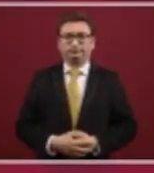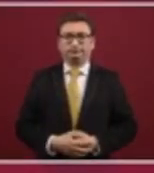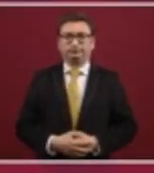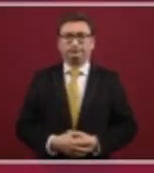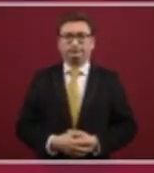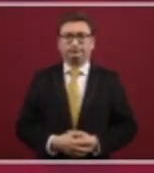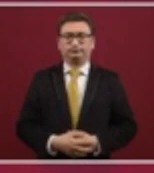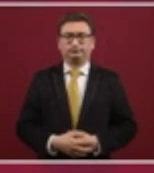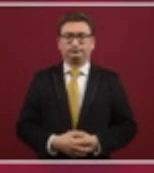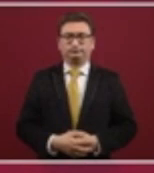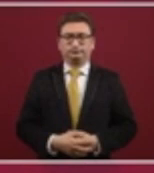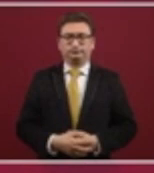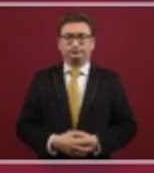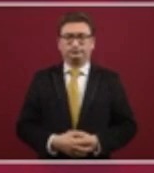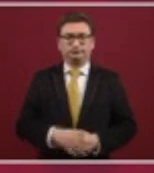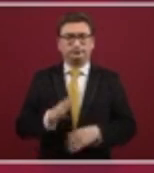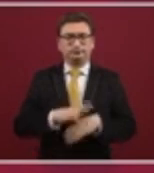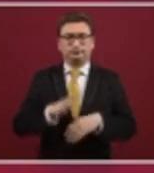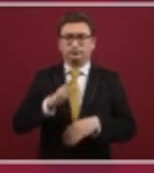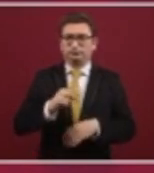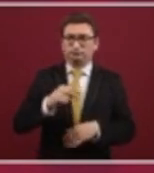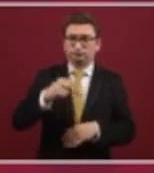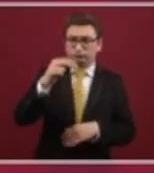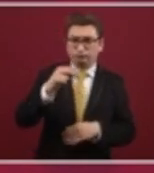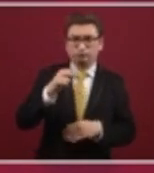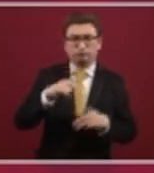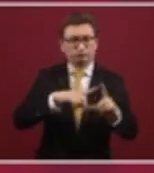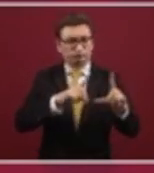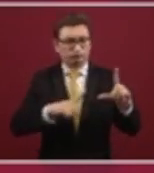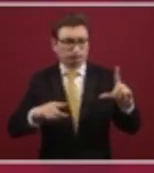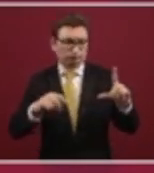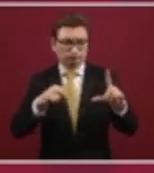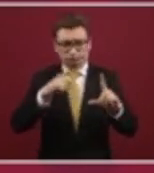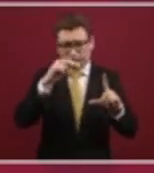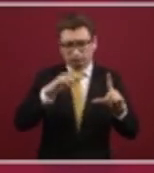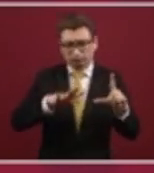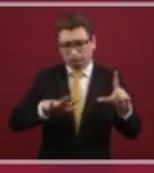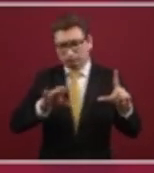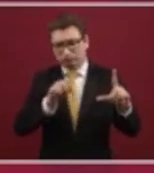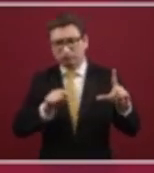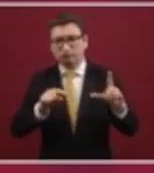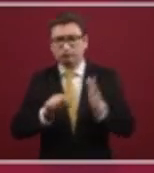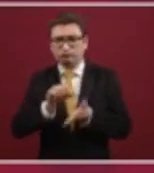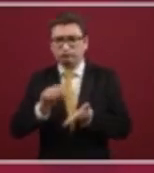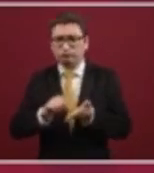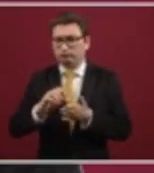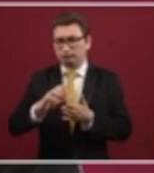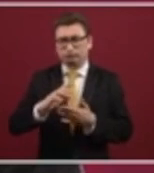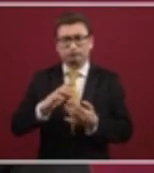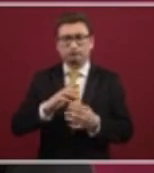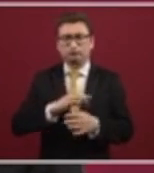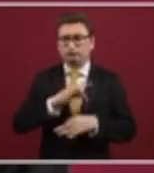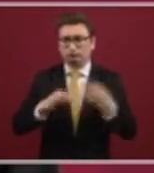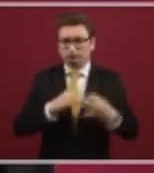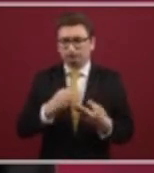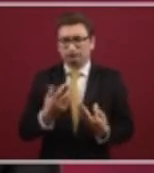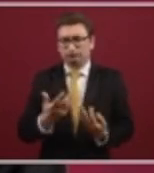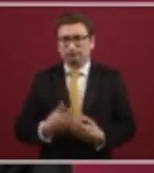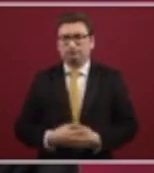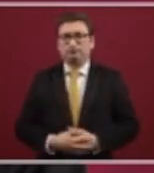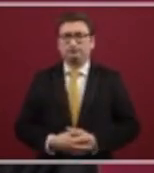demostrado, en el norte, en el centro, en el Bajío del país. Pero esto